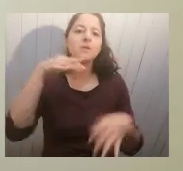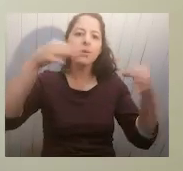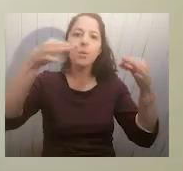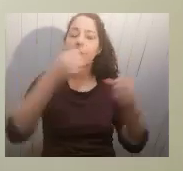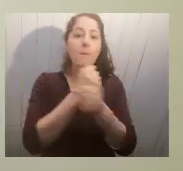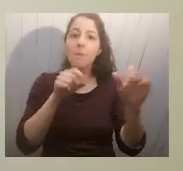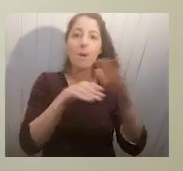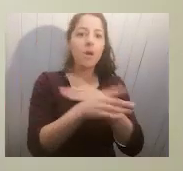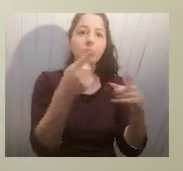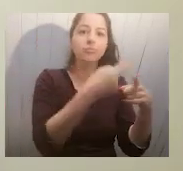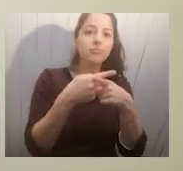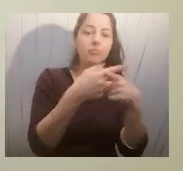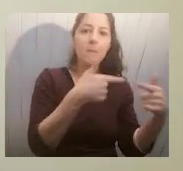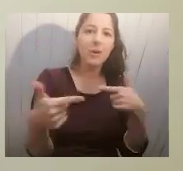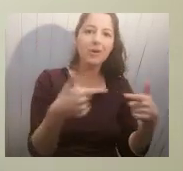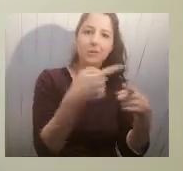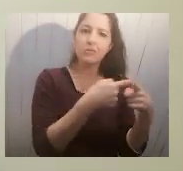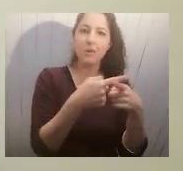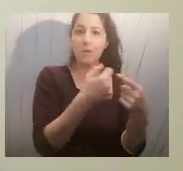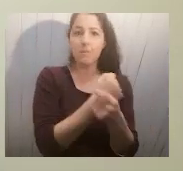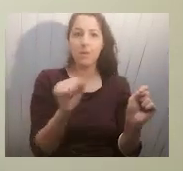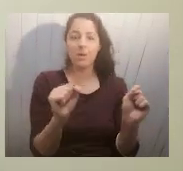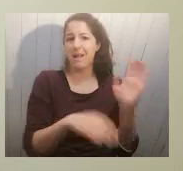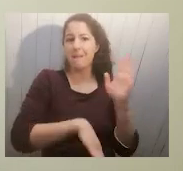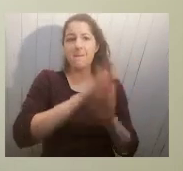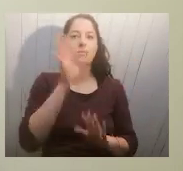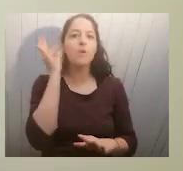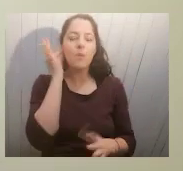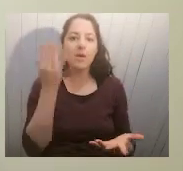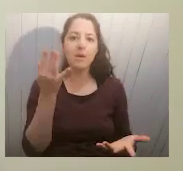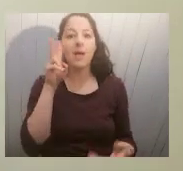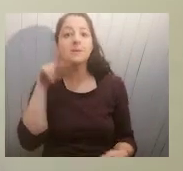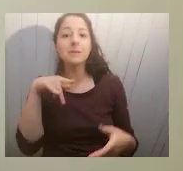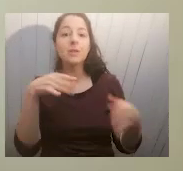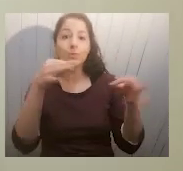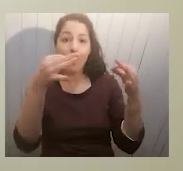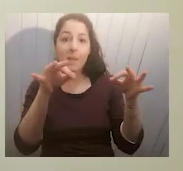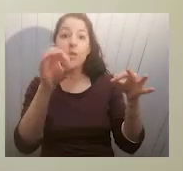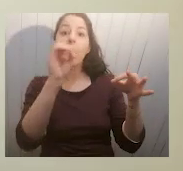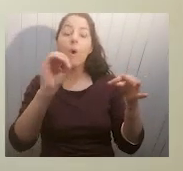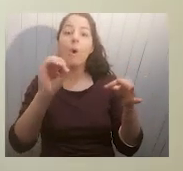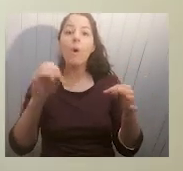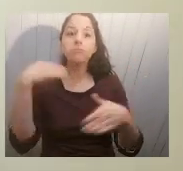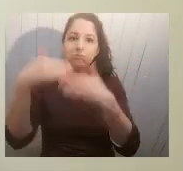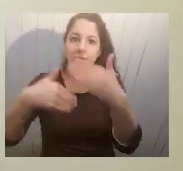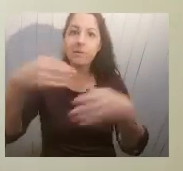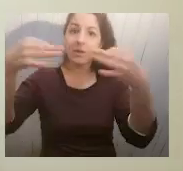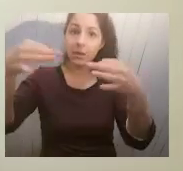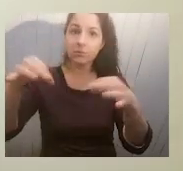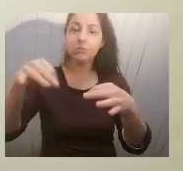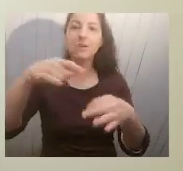sociales, la mayoría de ellas mujeres. Sin documentos o con ellos en trámite, se nos hace